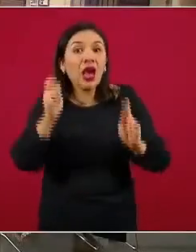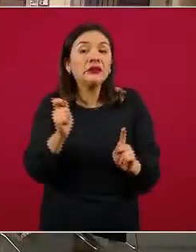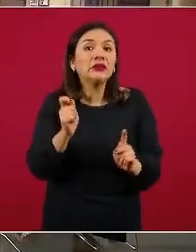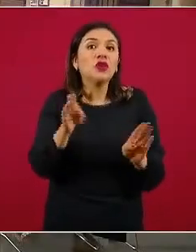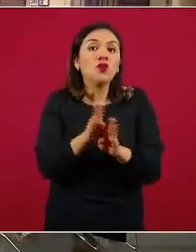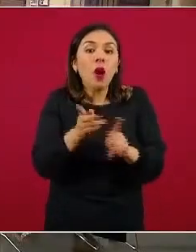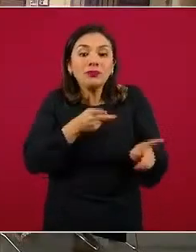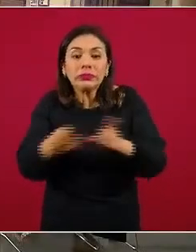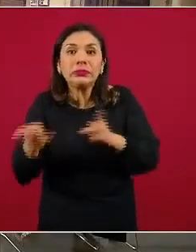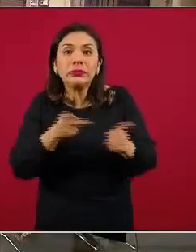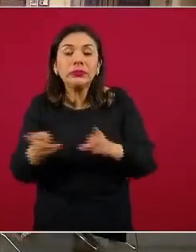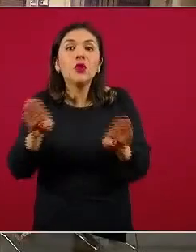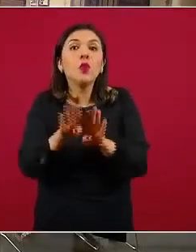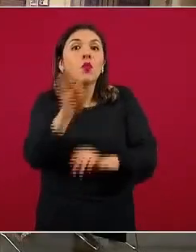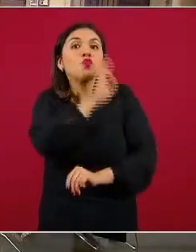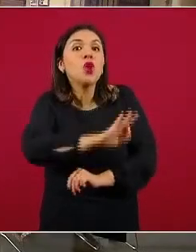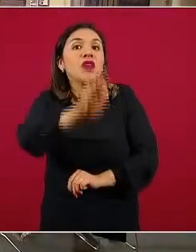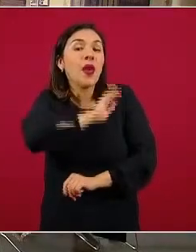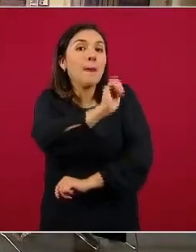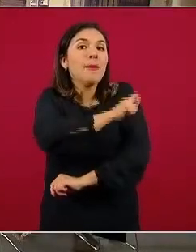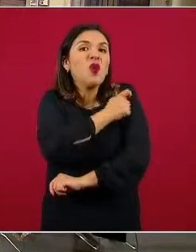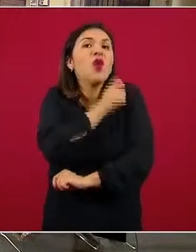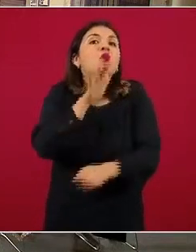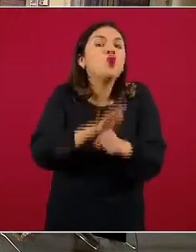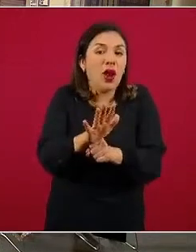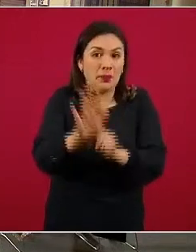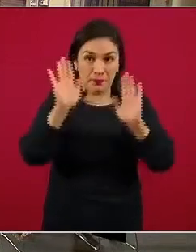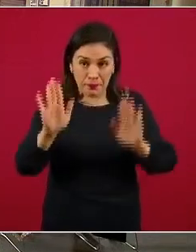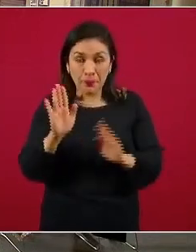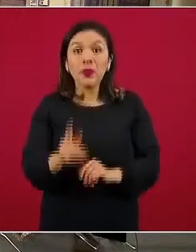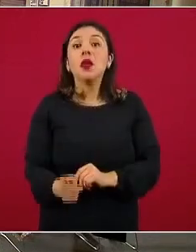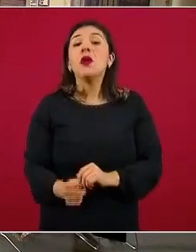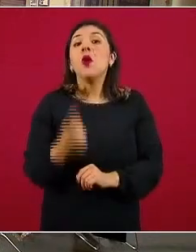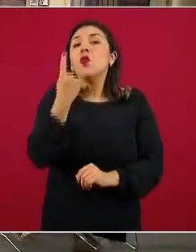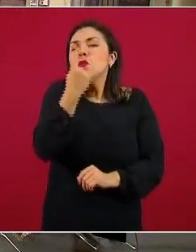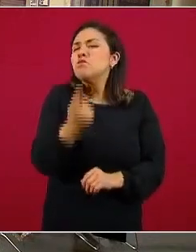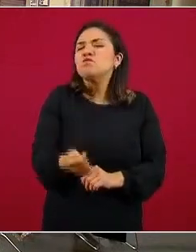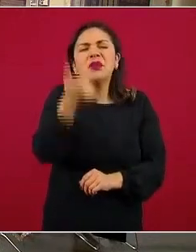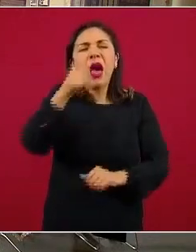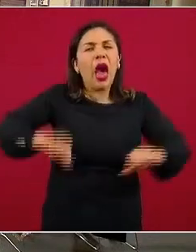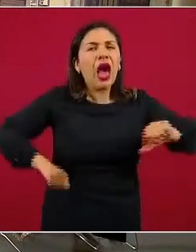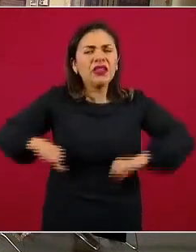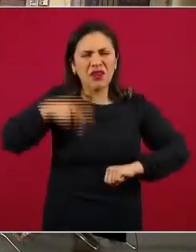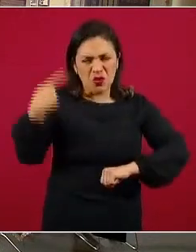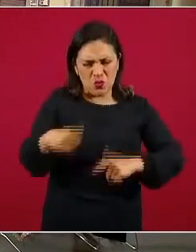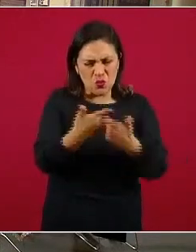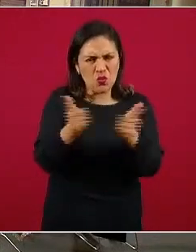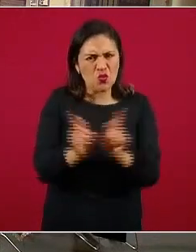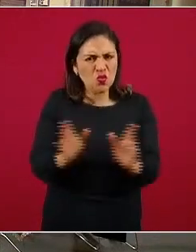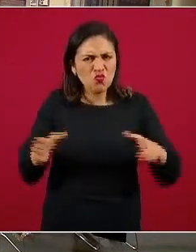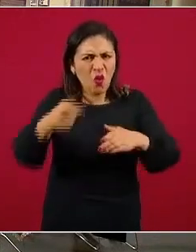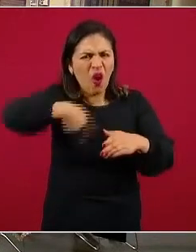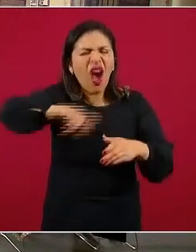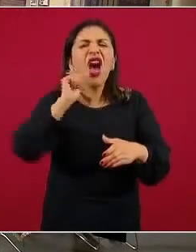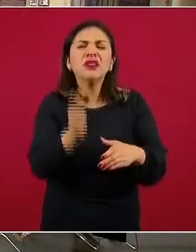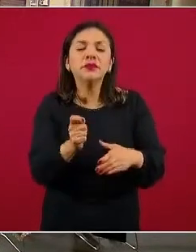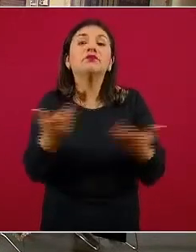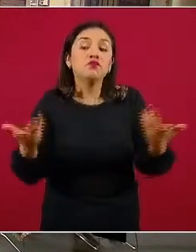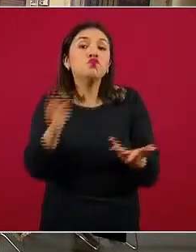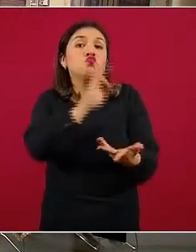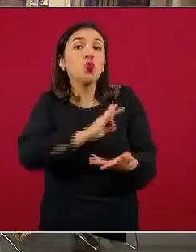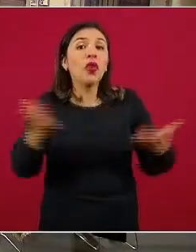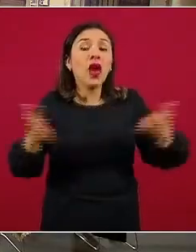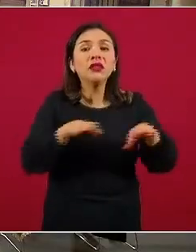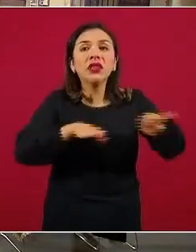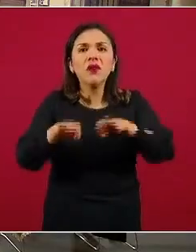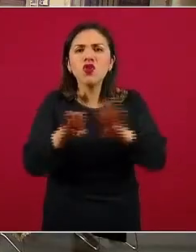momento eran todas estas prevacunas. Una de sus principales actividades de este grupo es precisamente poder trabajar